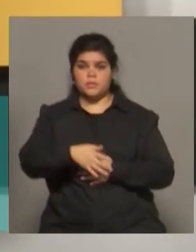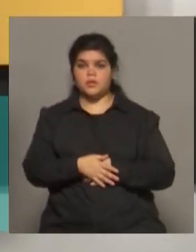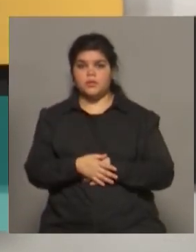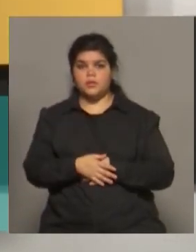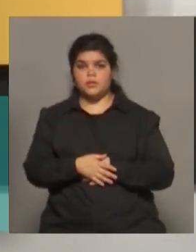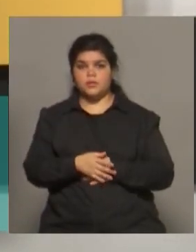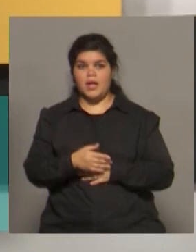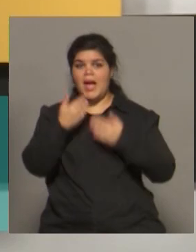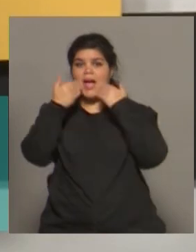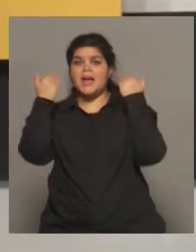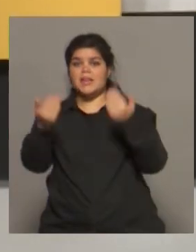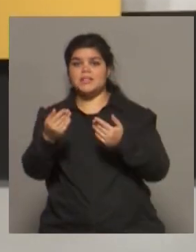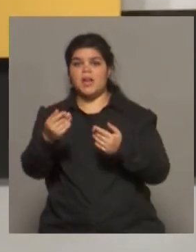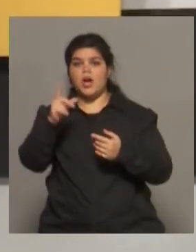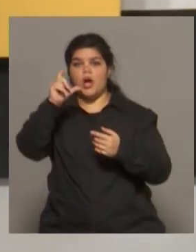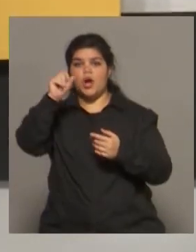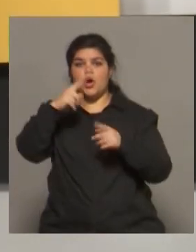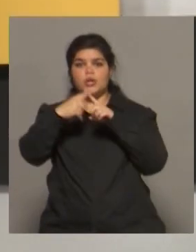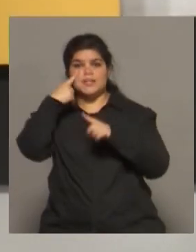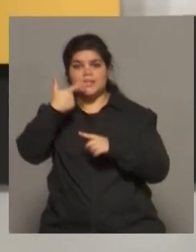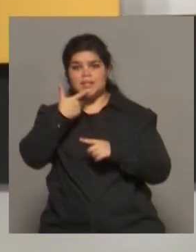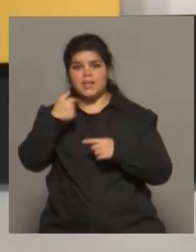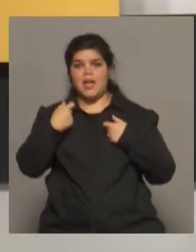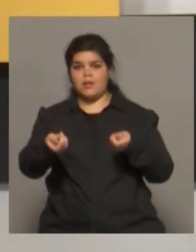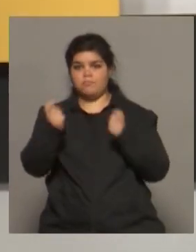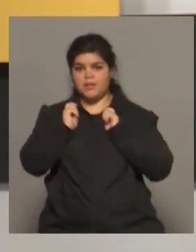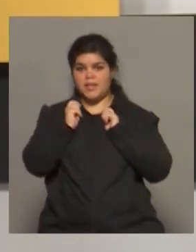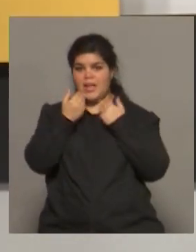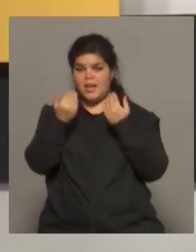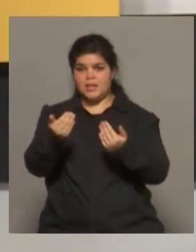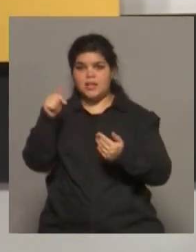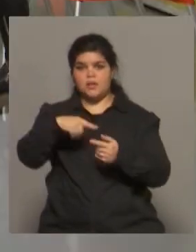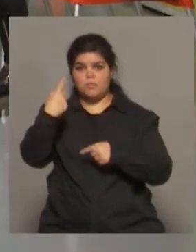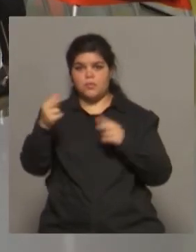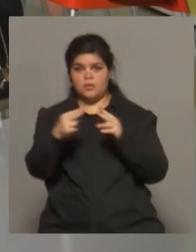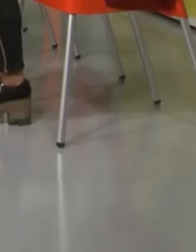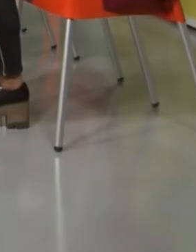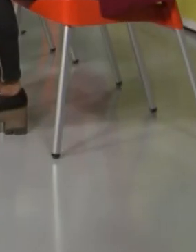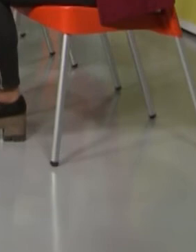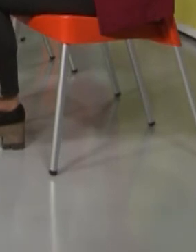Nosotros, bueno, agradezco a Coxis que me vistió hoy. Nos encontramos la próxima en un nuevo Distintos Parecidos.